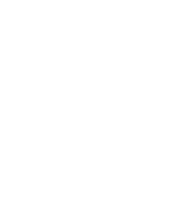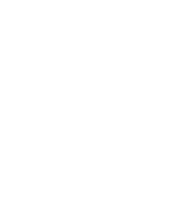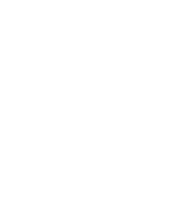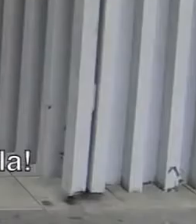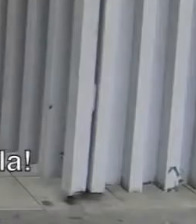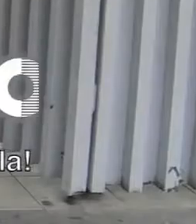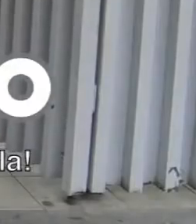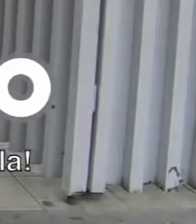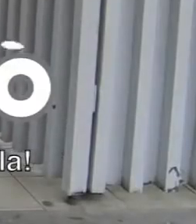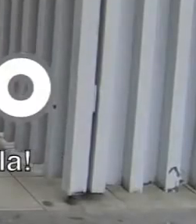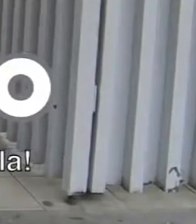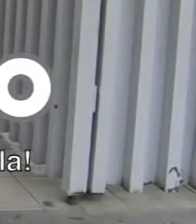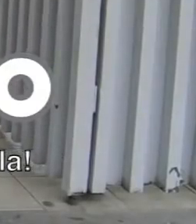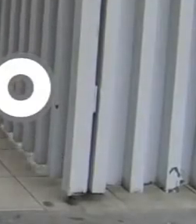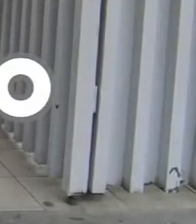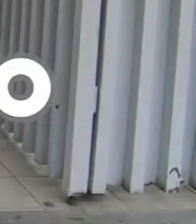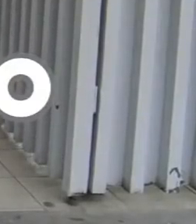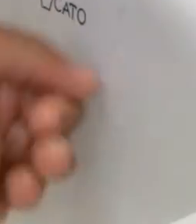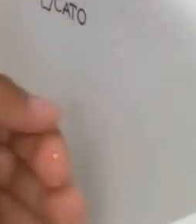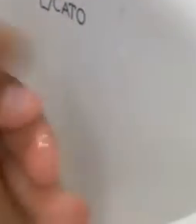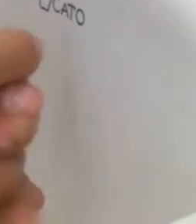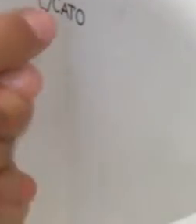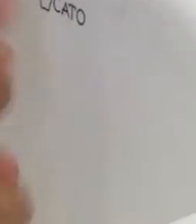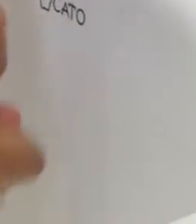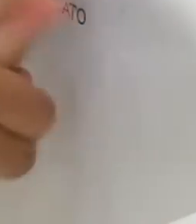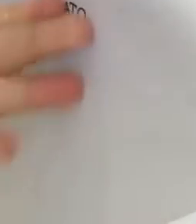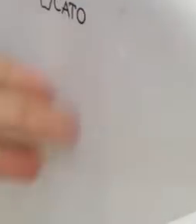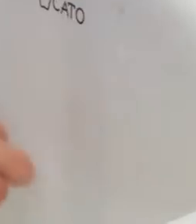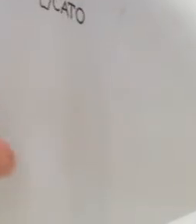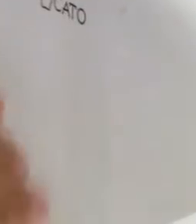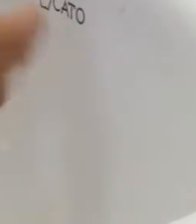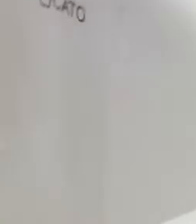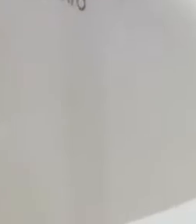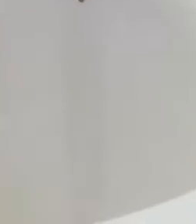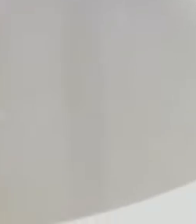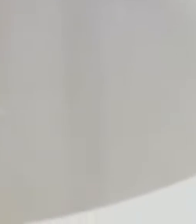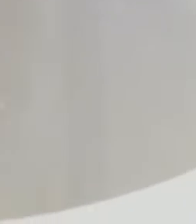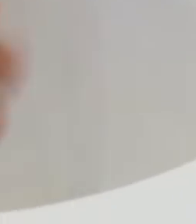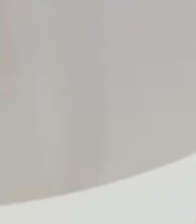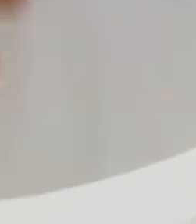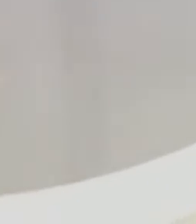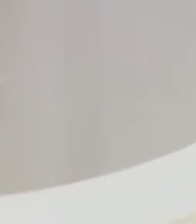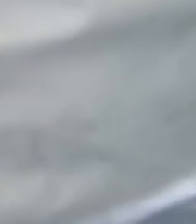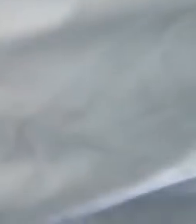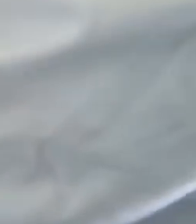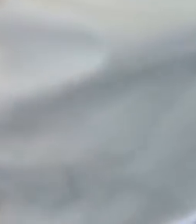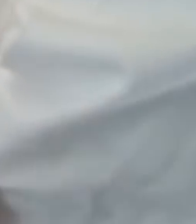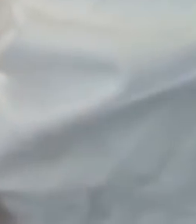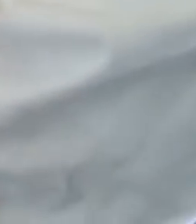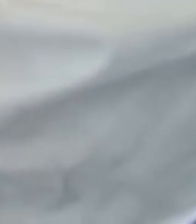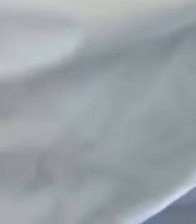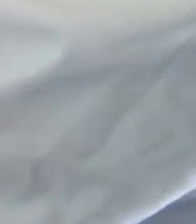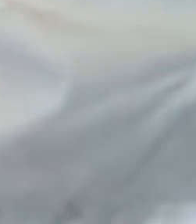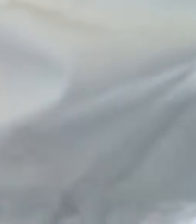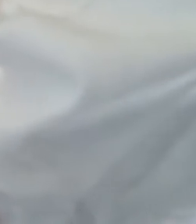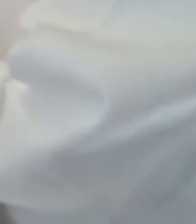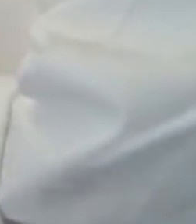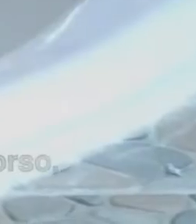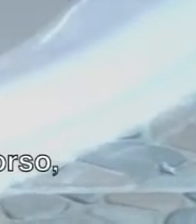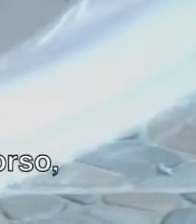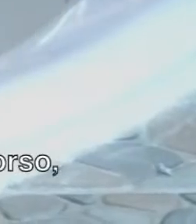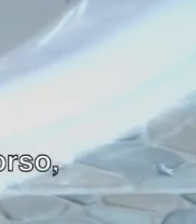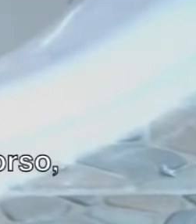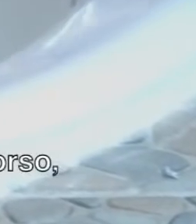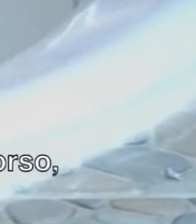Llegó el momento de que abramos la escuela. El lavado de manos es muy importante, pero hay que hacerlo bien. Moja tus manos y aplica